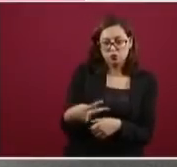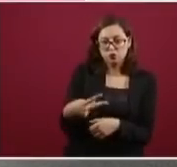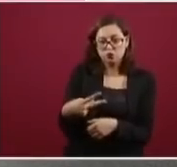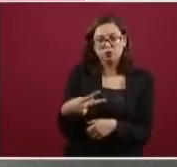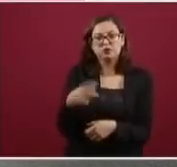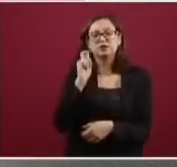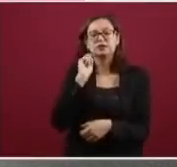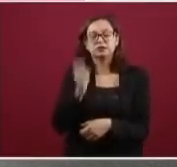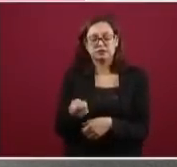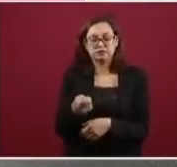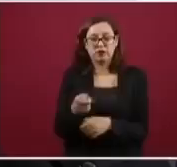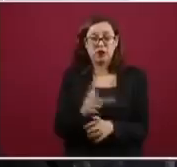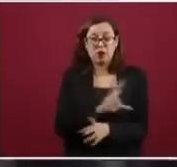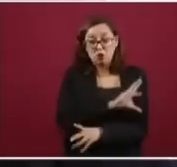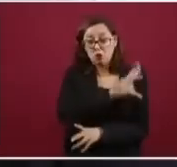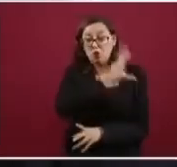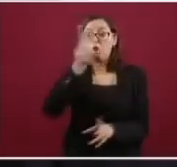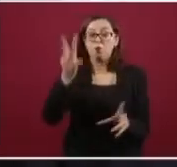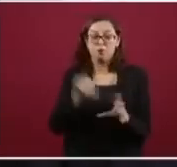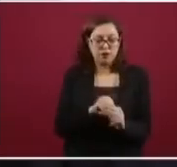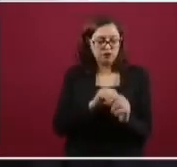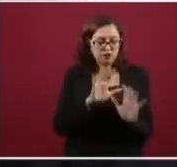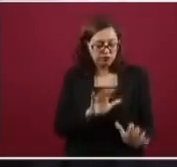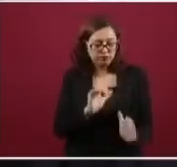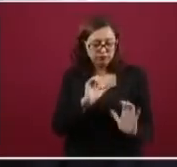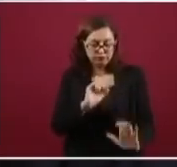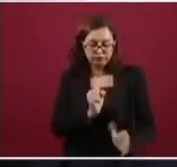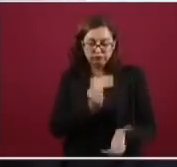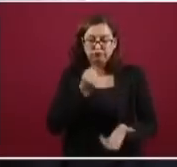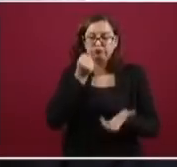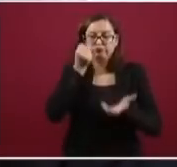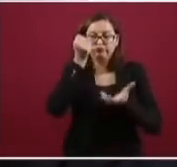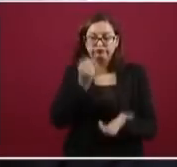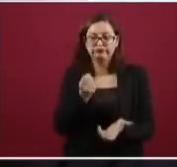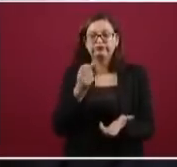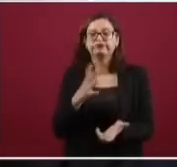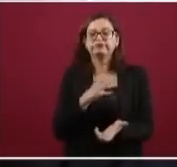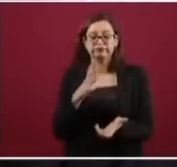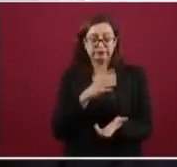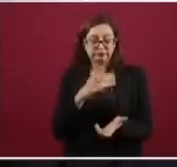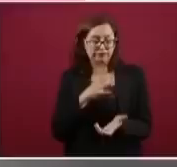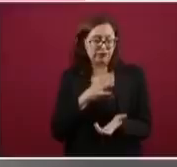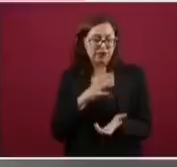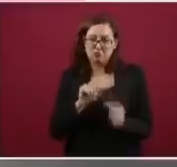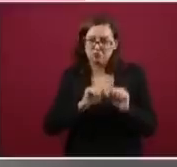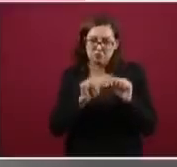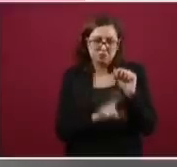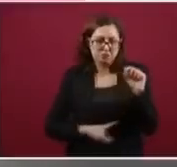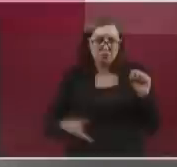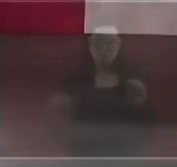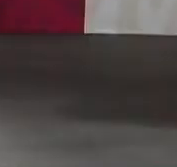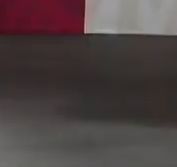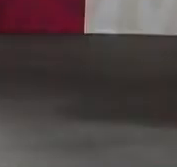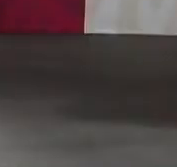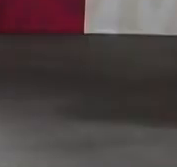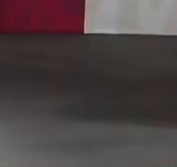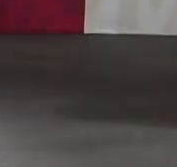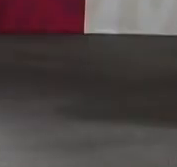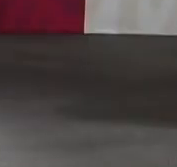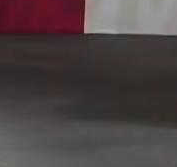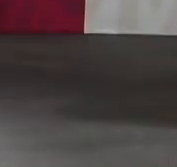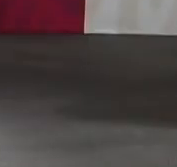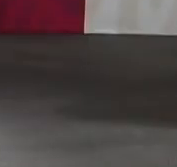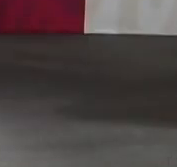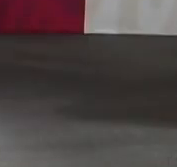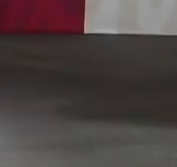dan el tamaño total de recursos de los que posee el sector público mexicano para distribuir y es una vez que